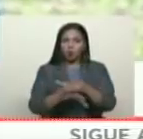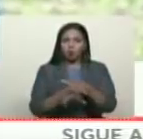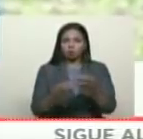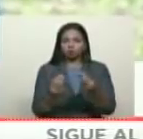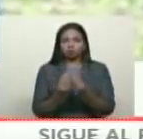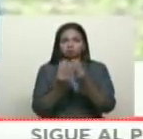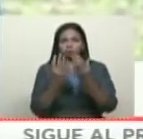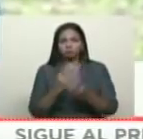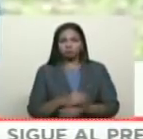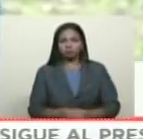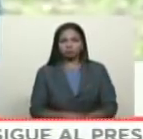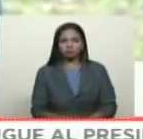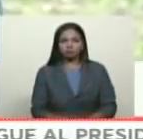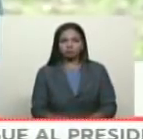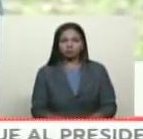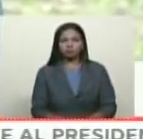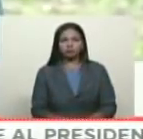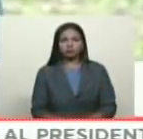lealtad.